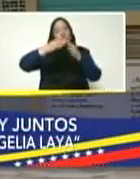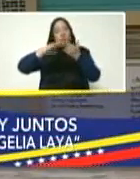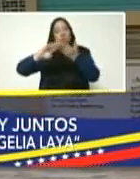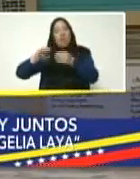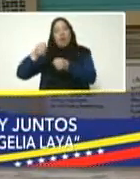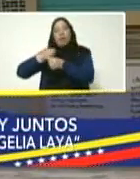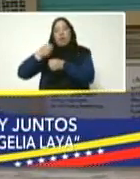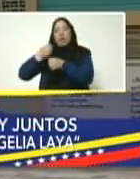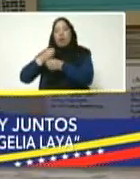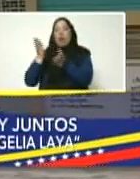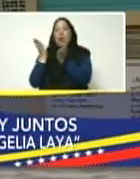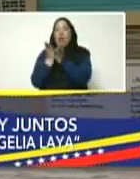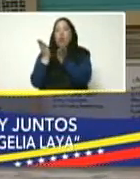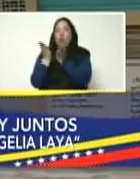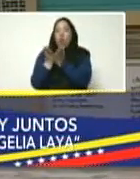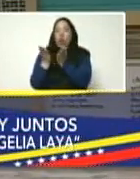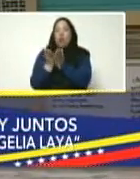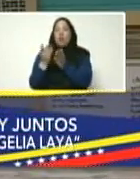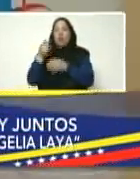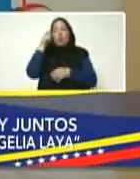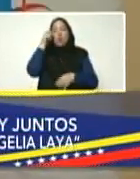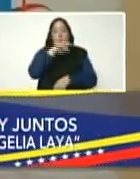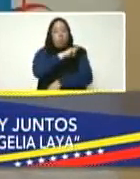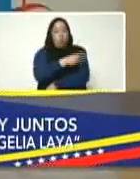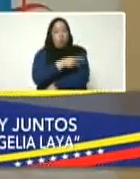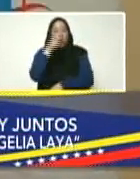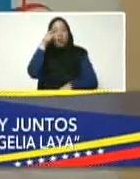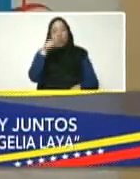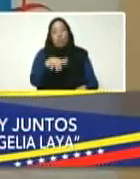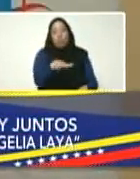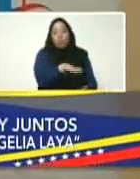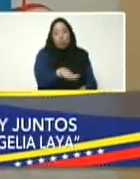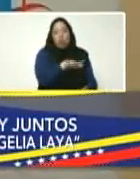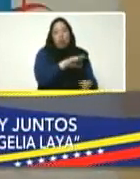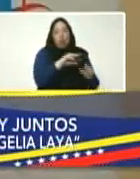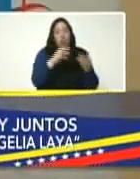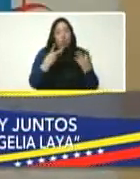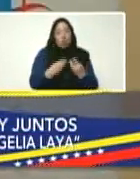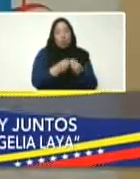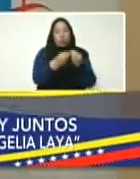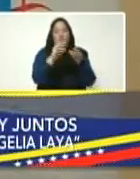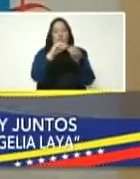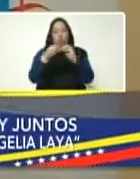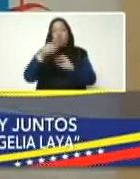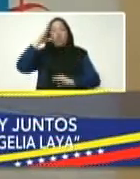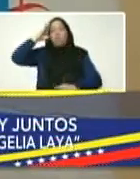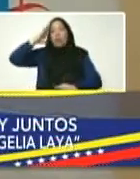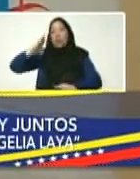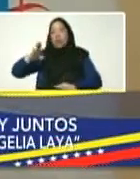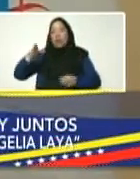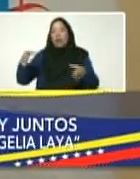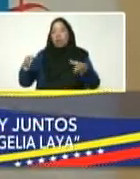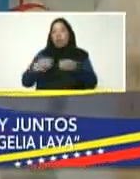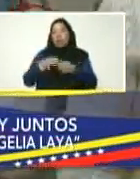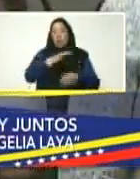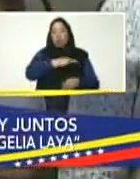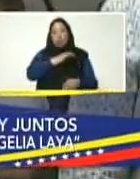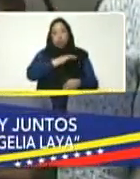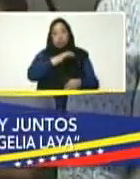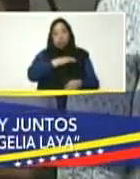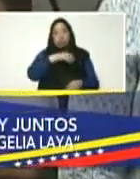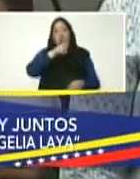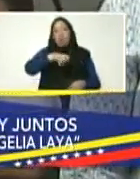del pueblo, del poder popular organizado, junto al pueblo militar, pues tenemos